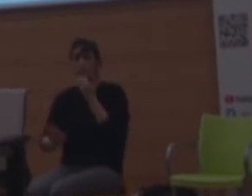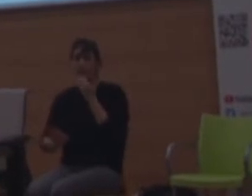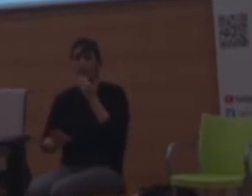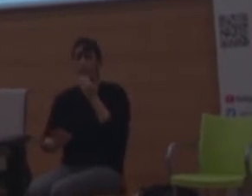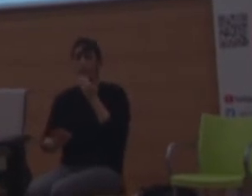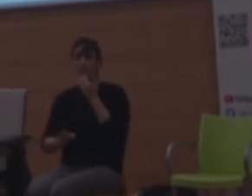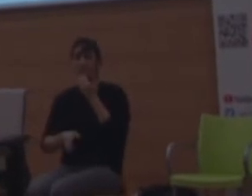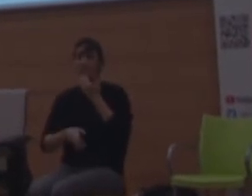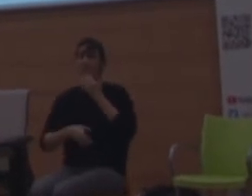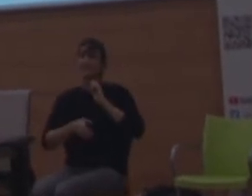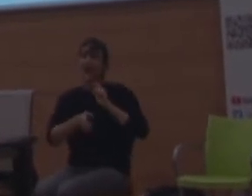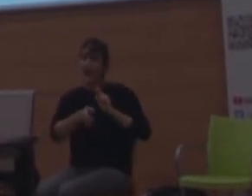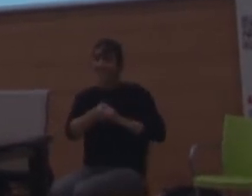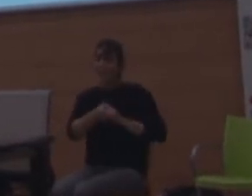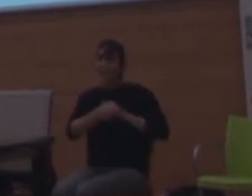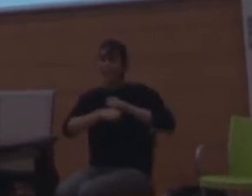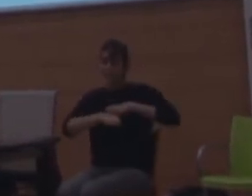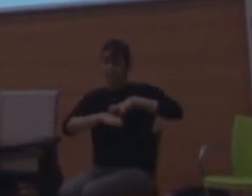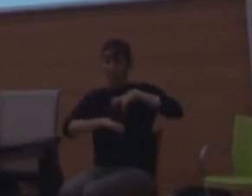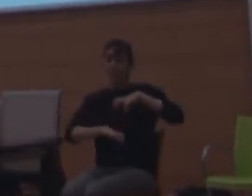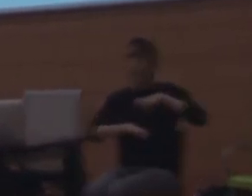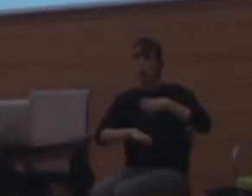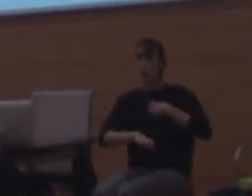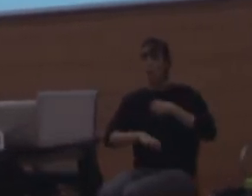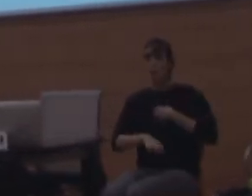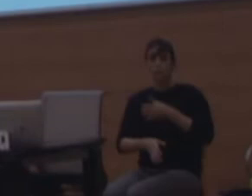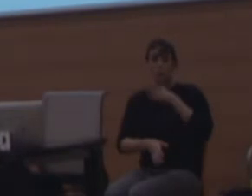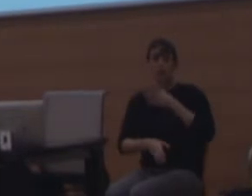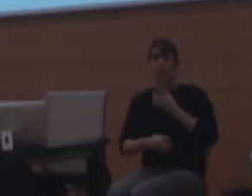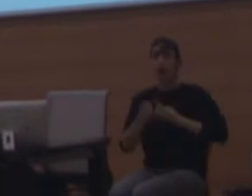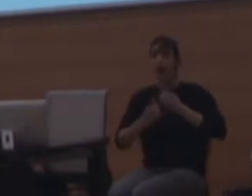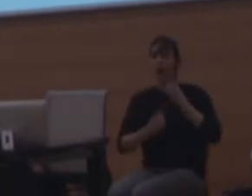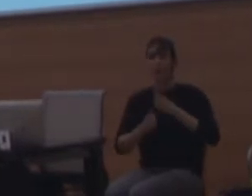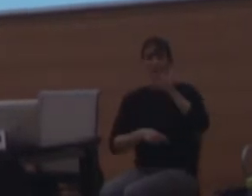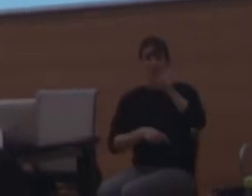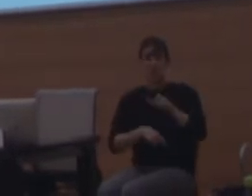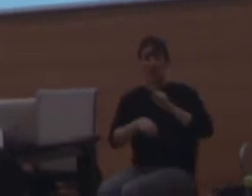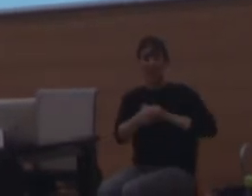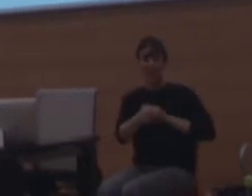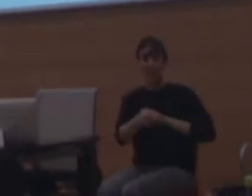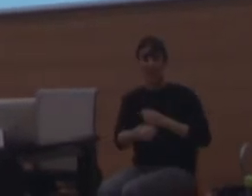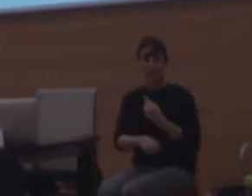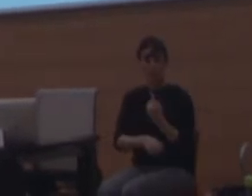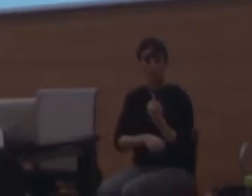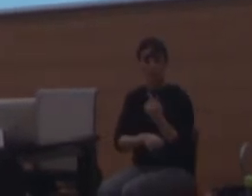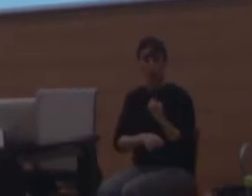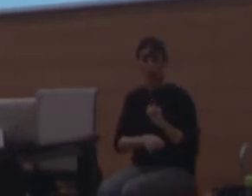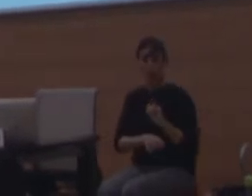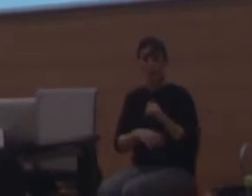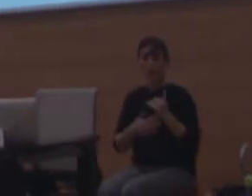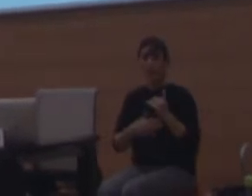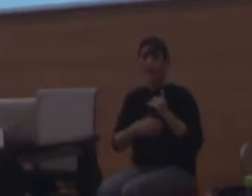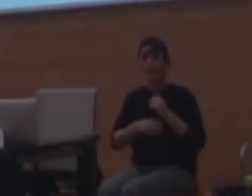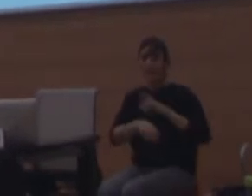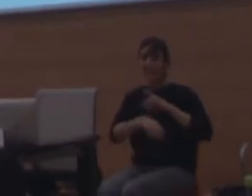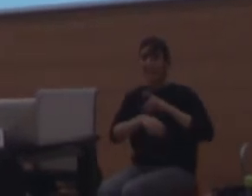de la diabetes, porque muchas veces cuando tenemos a un paciente con diabetes, la evolución de esa